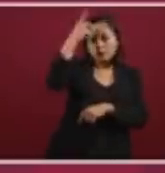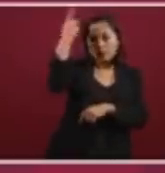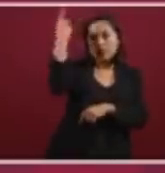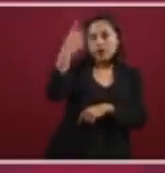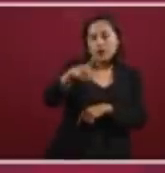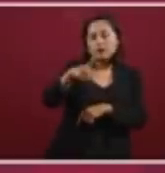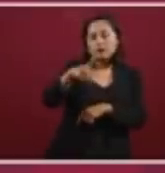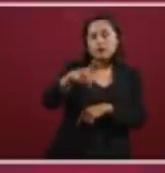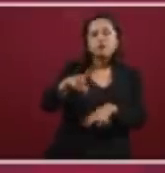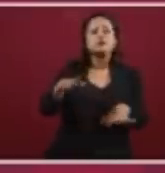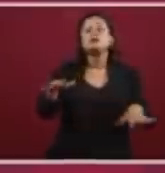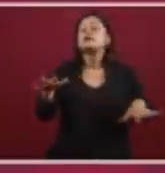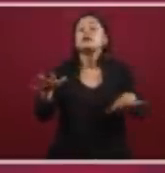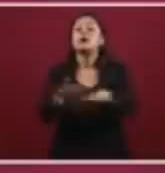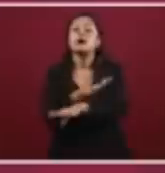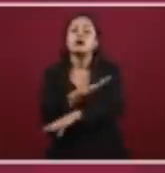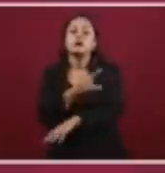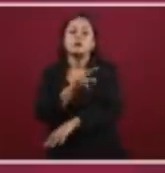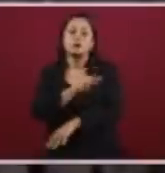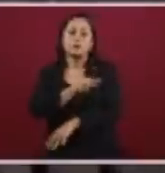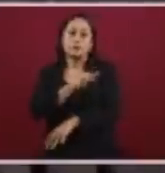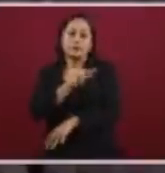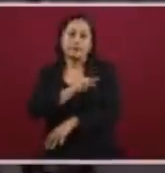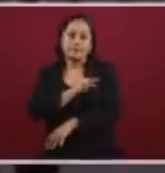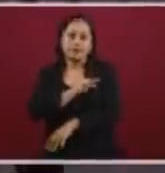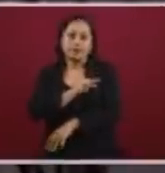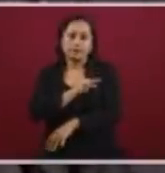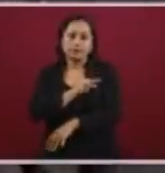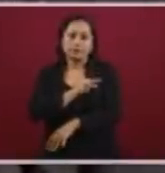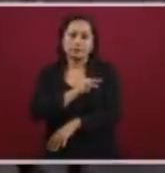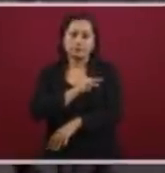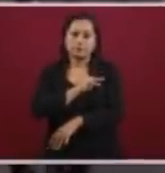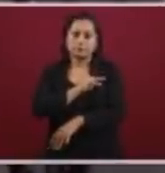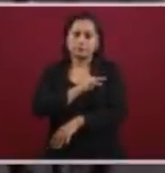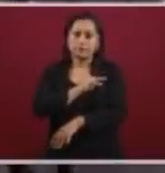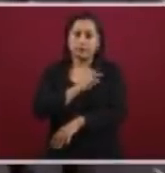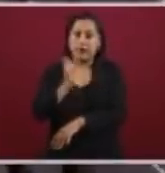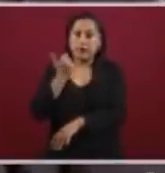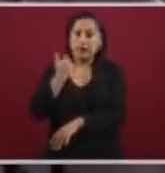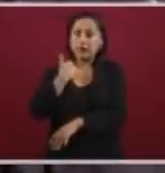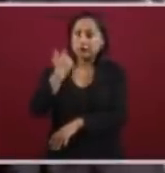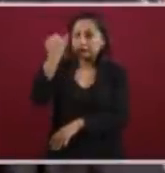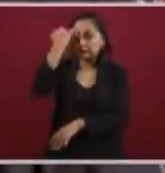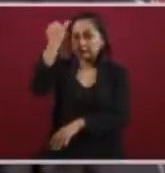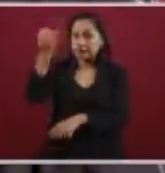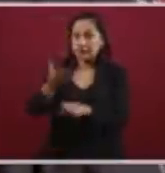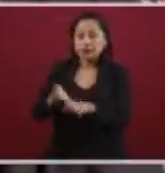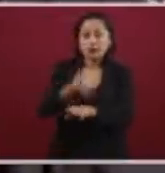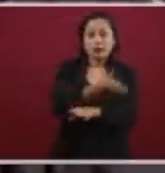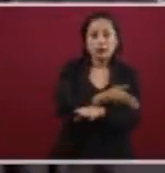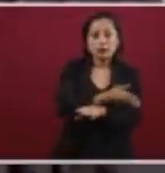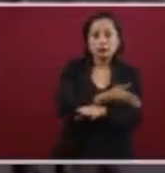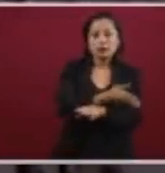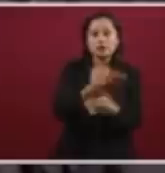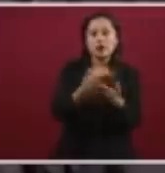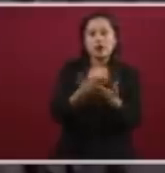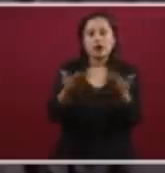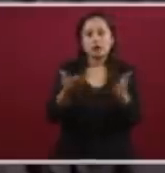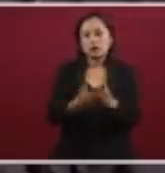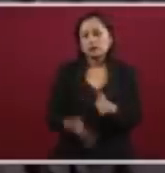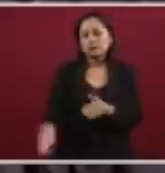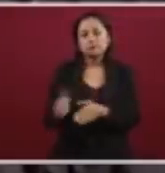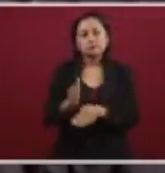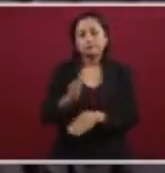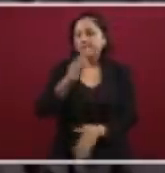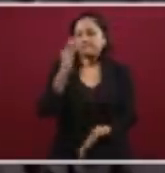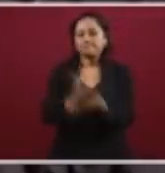de esa política ya no se va a seguir imponiendo en